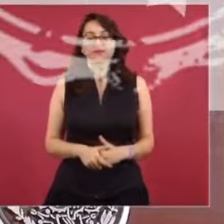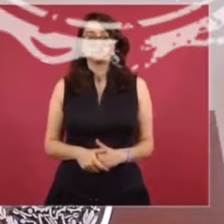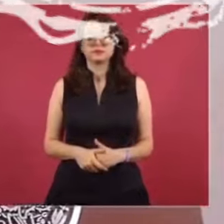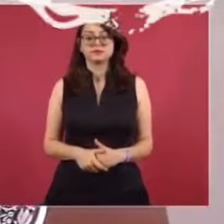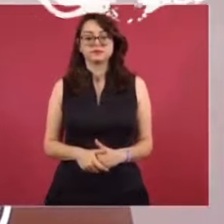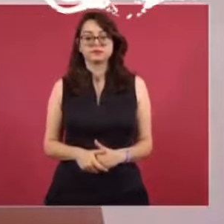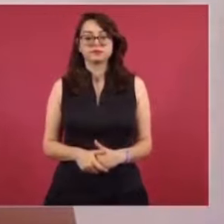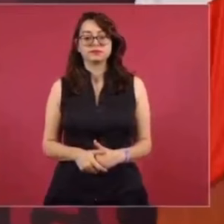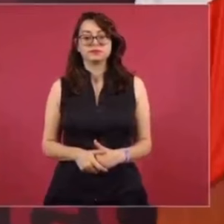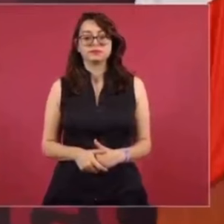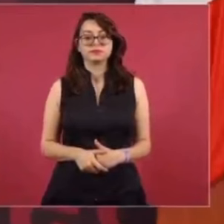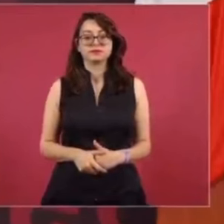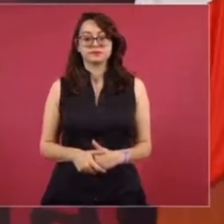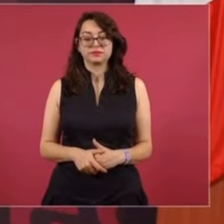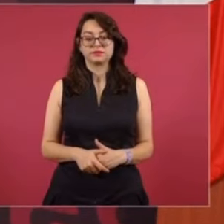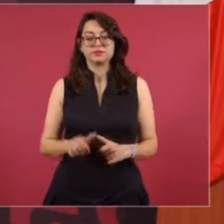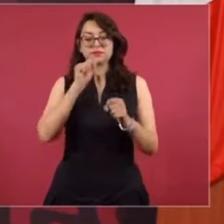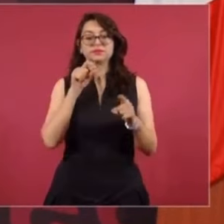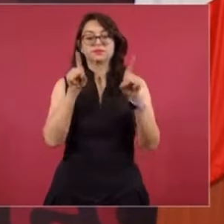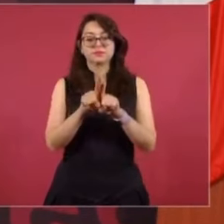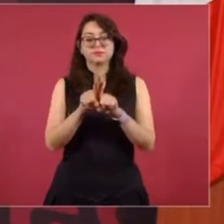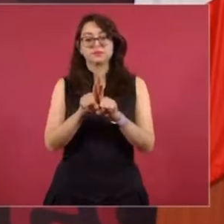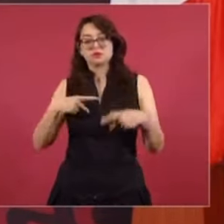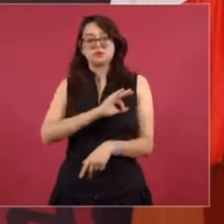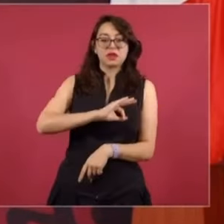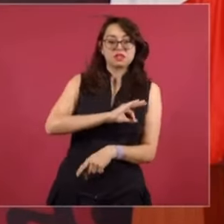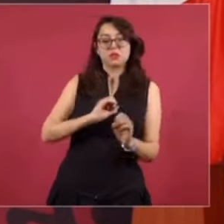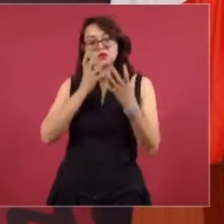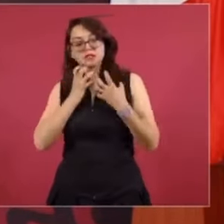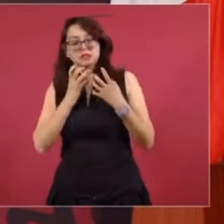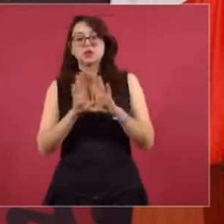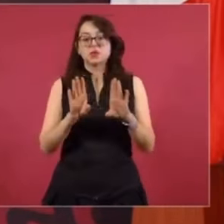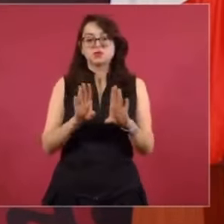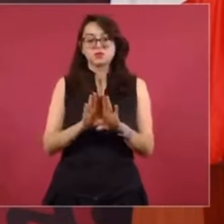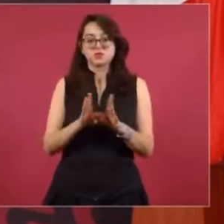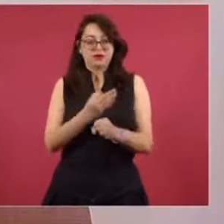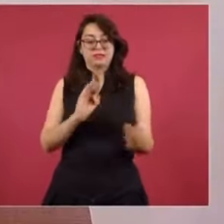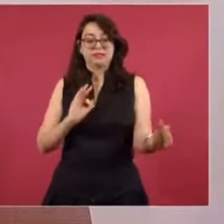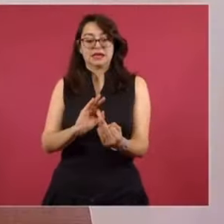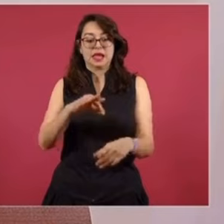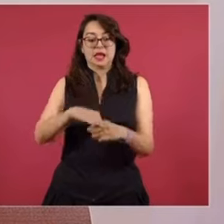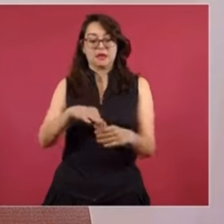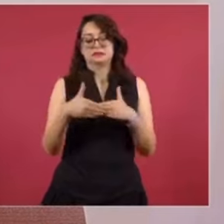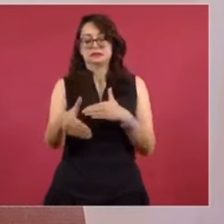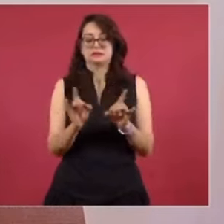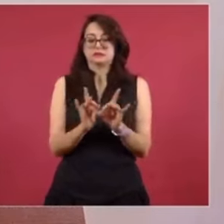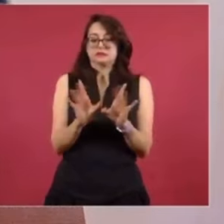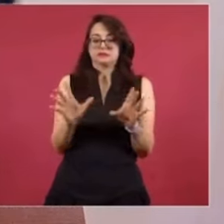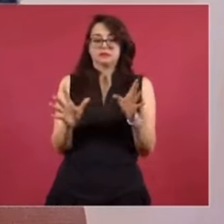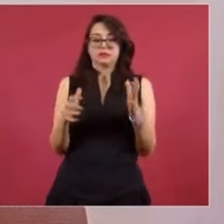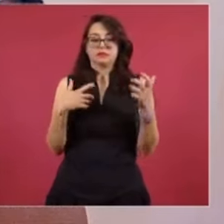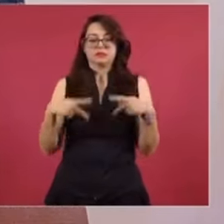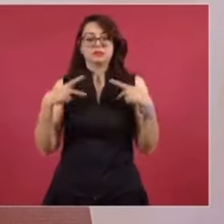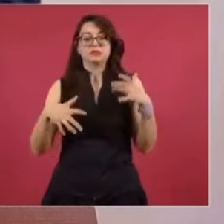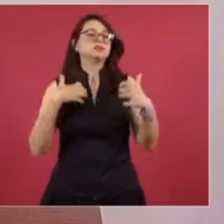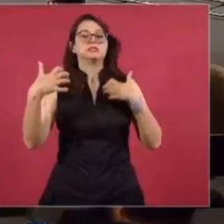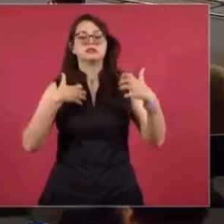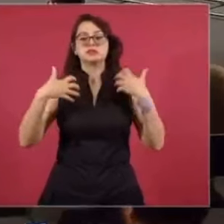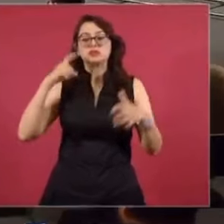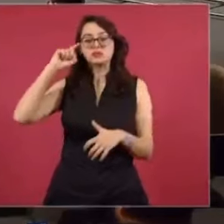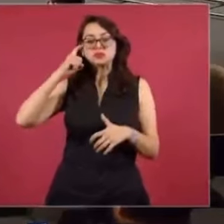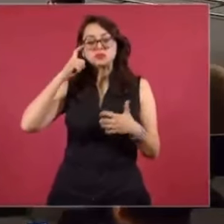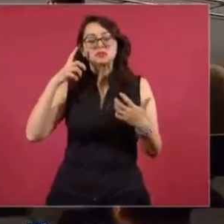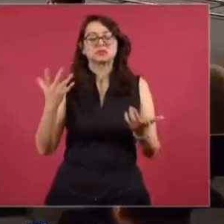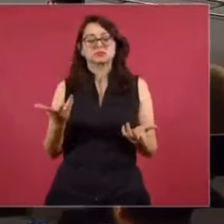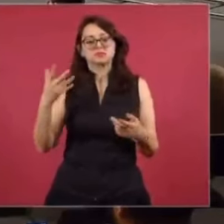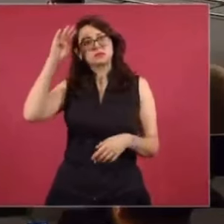mexicanos estamos contentos. La felicidad en México, que a veces, como ahora, es temporada especial. Hay mucho enojo, ¿no? Y se piensa que